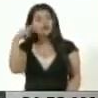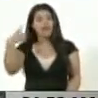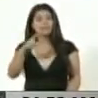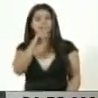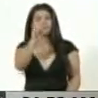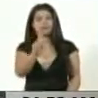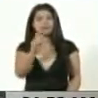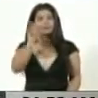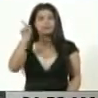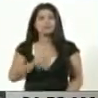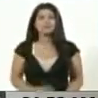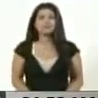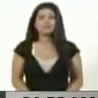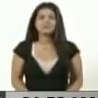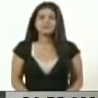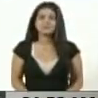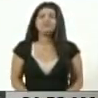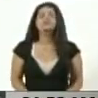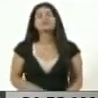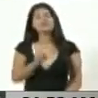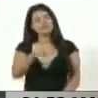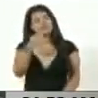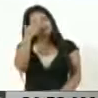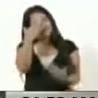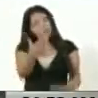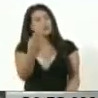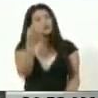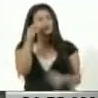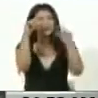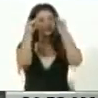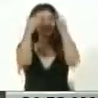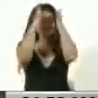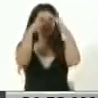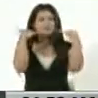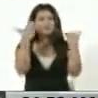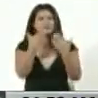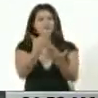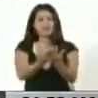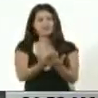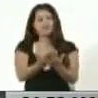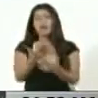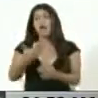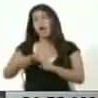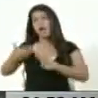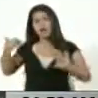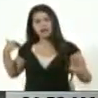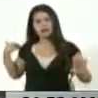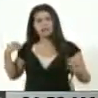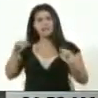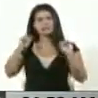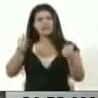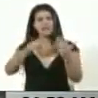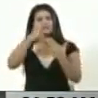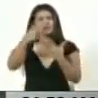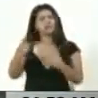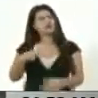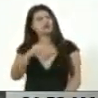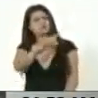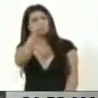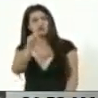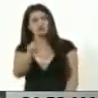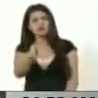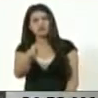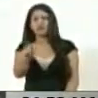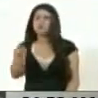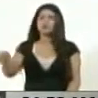Adelante, Verónica. Arín, bueno, saludamos a Tania, gracias por estar con nosotros el día de hoy. Nosotros preguntamos al inicio del programa qué considera